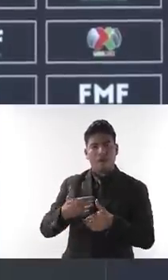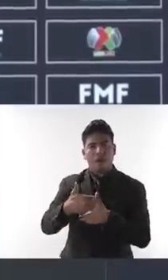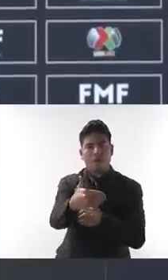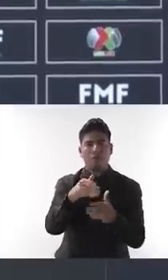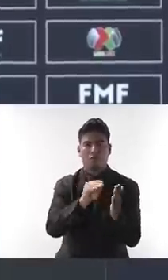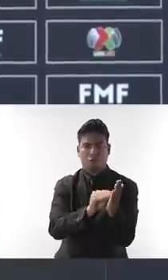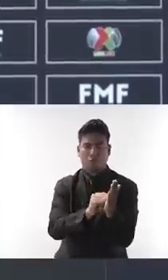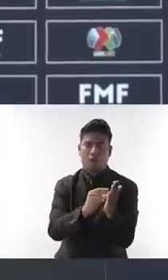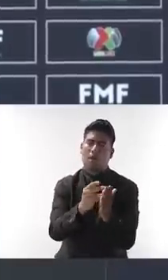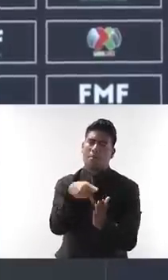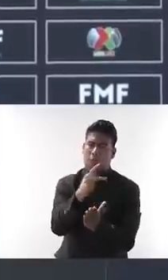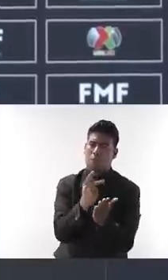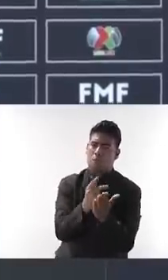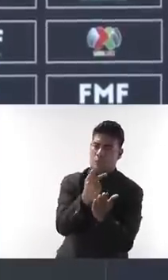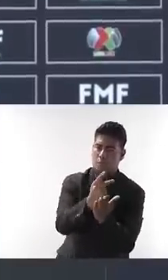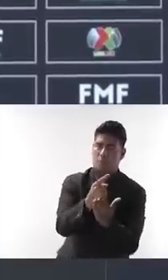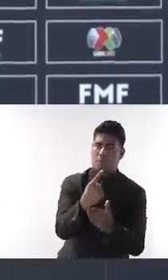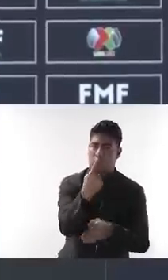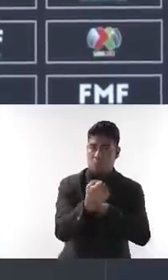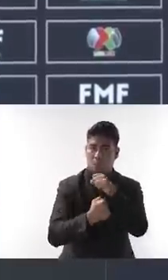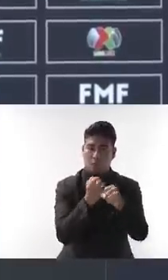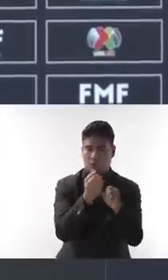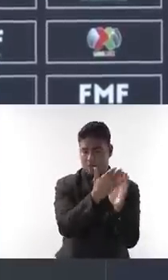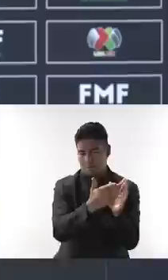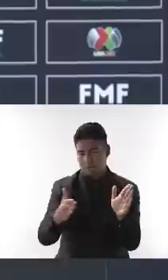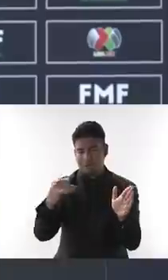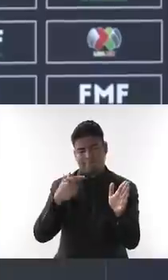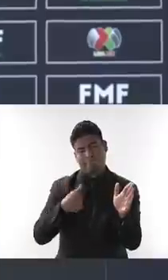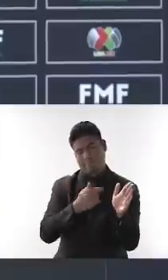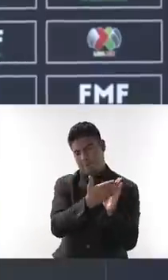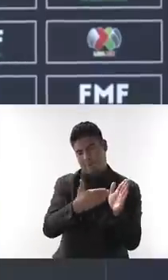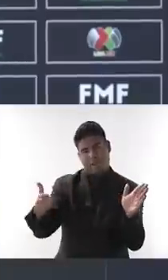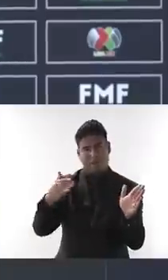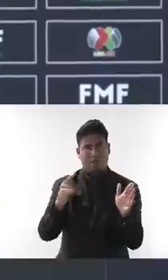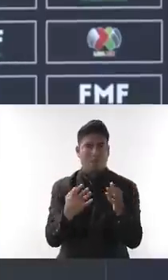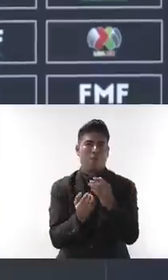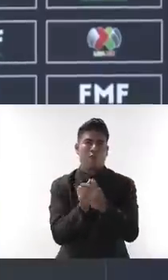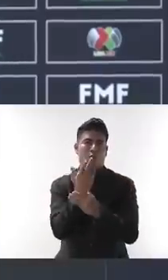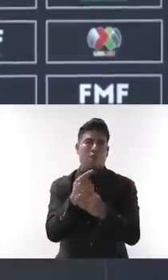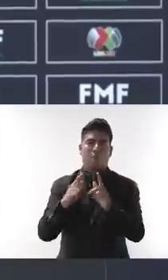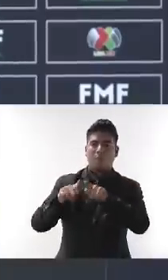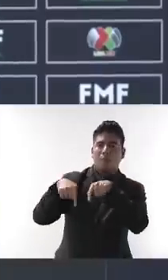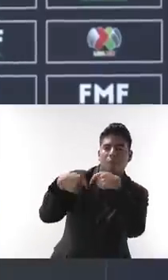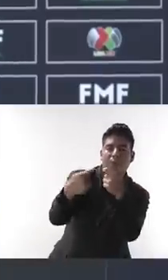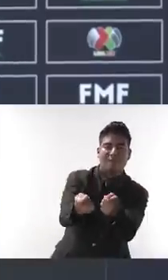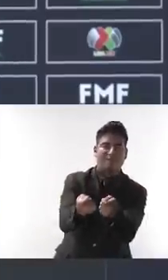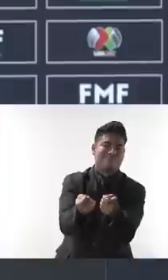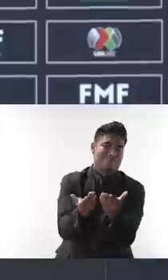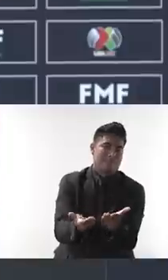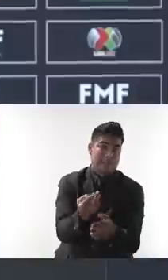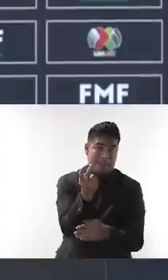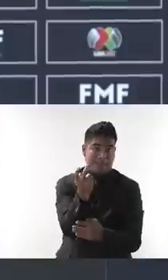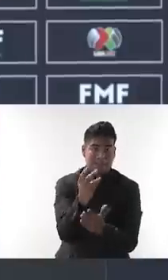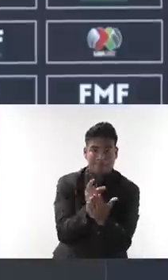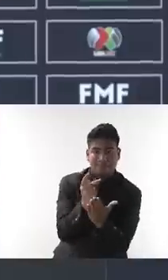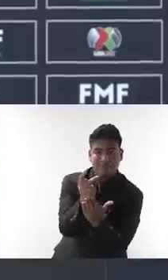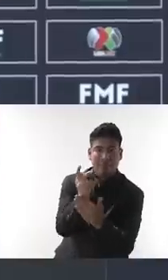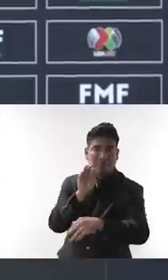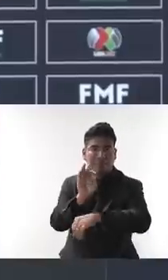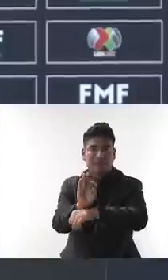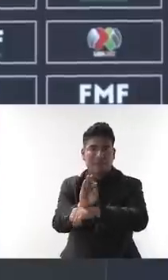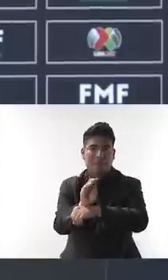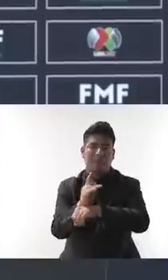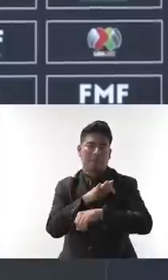a premiar a un campeón del año. Va a haber un nuevo título y ese nuevo título va a premiar